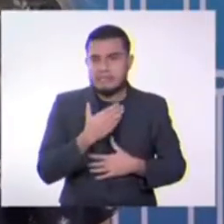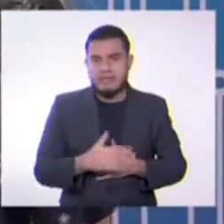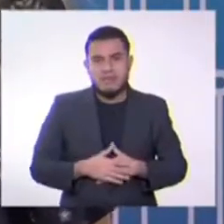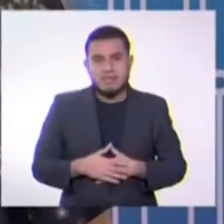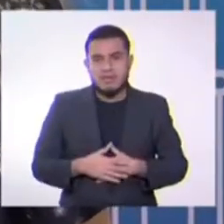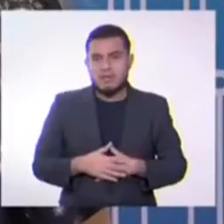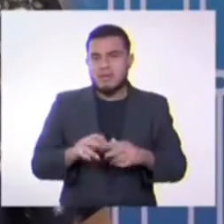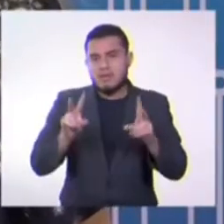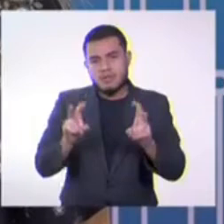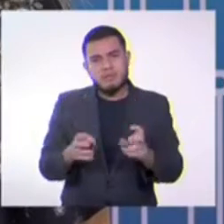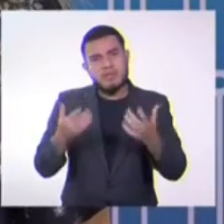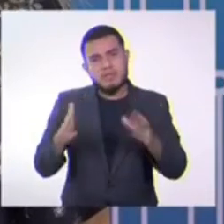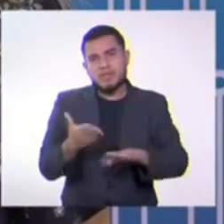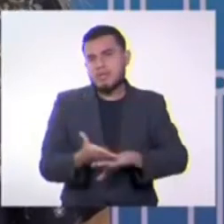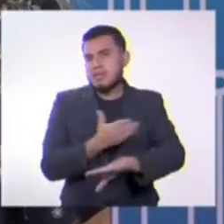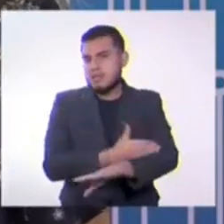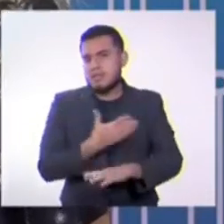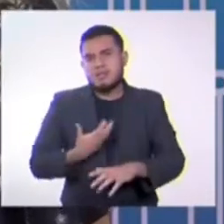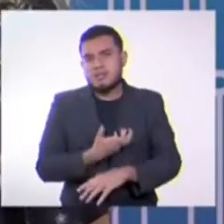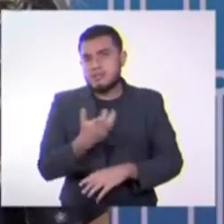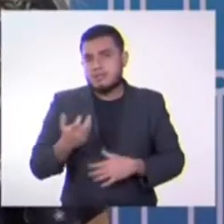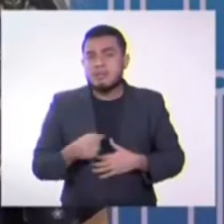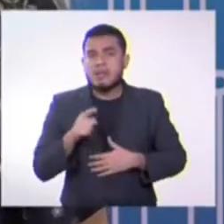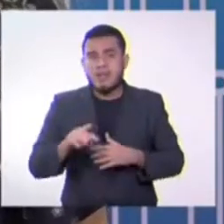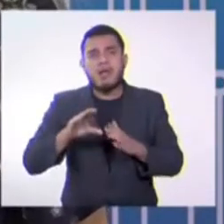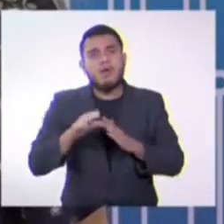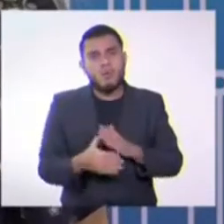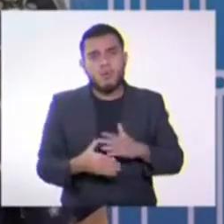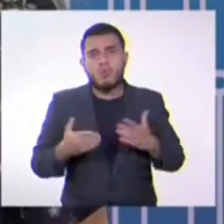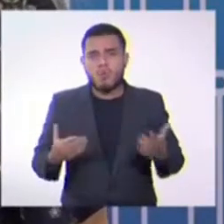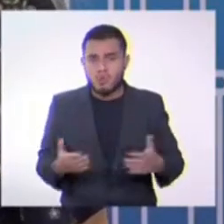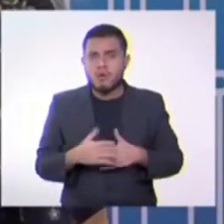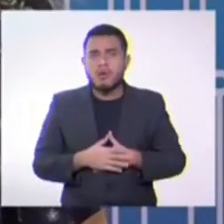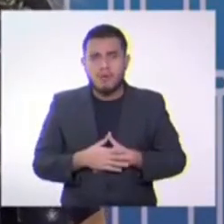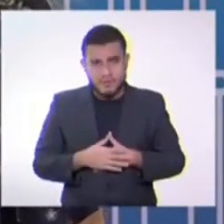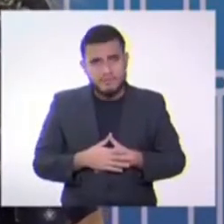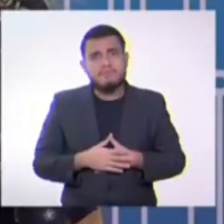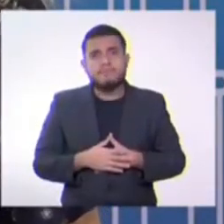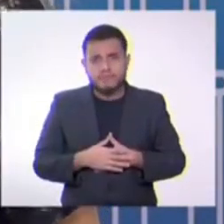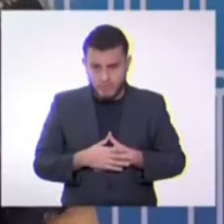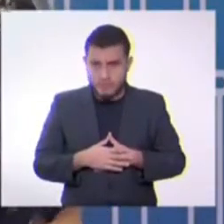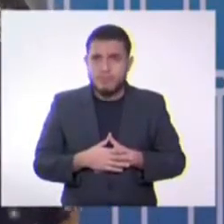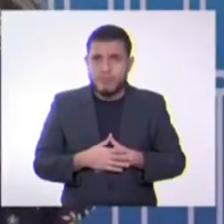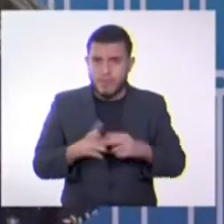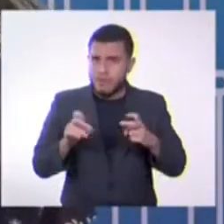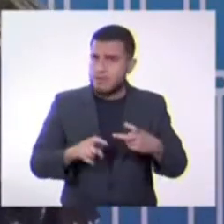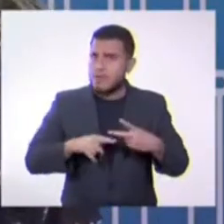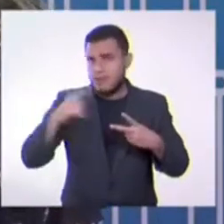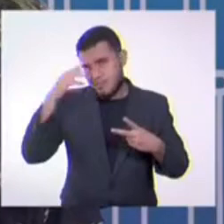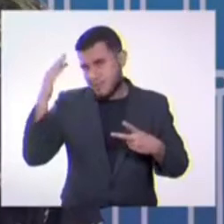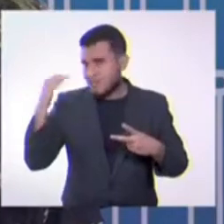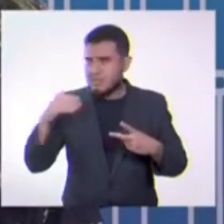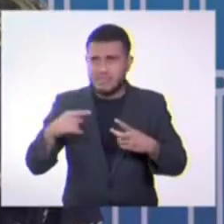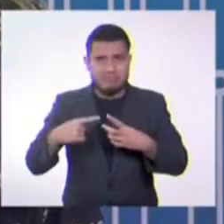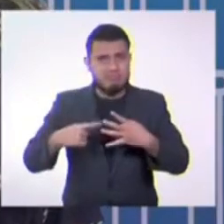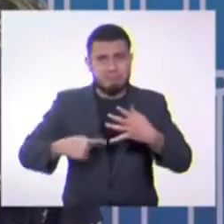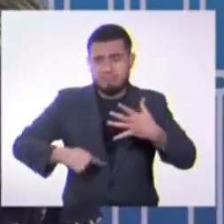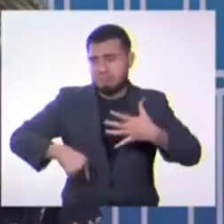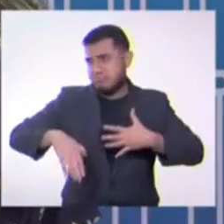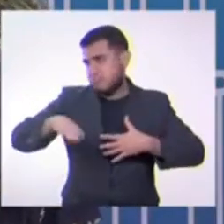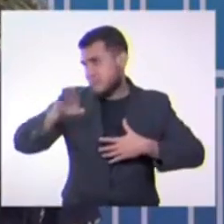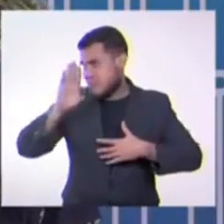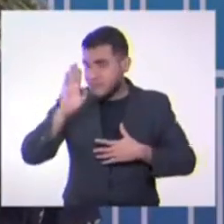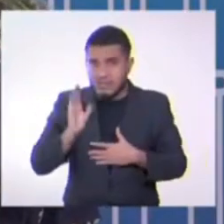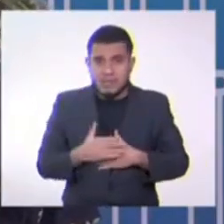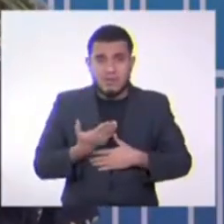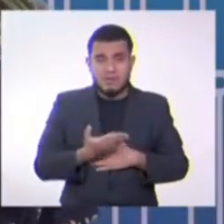que hemos hablado anteriormente, también en la parte de la cultura, la parte también política, en fin, una serie de vejámenes